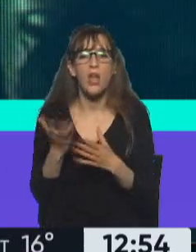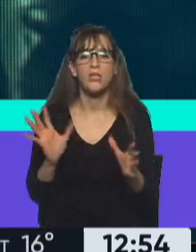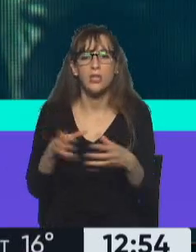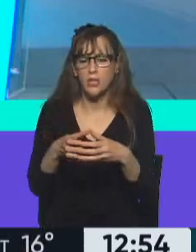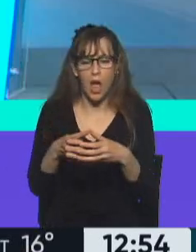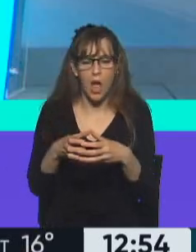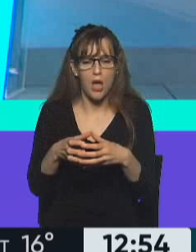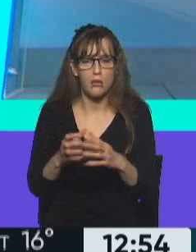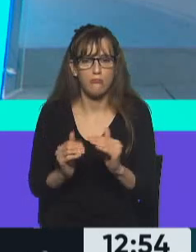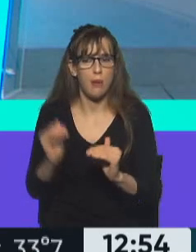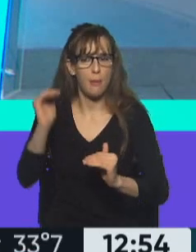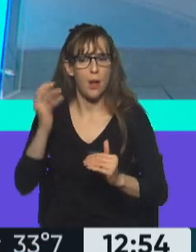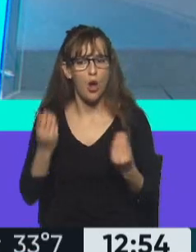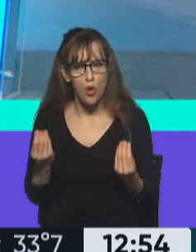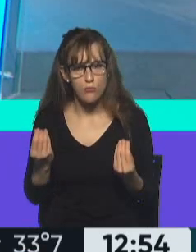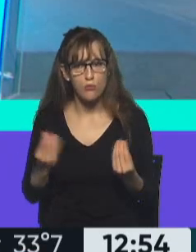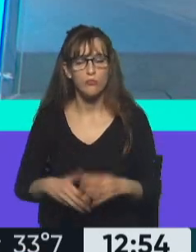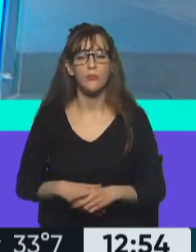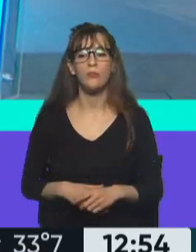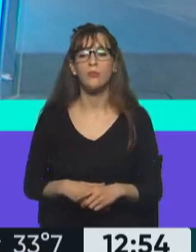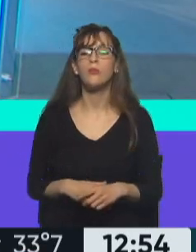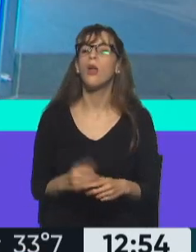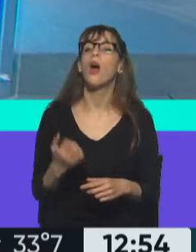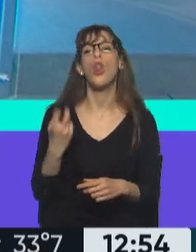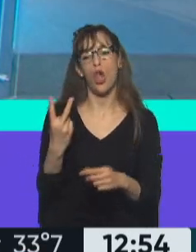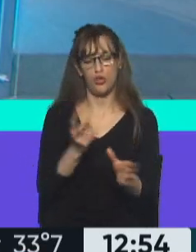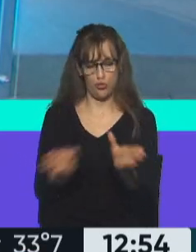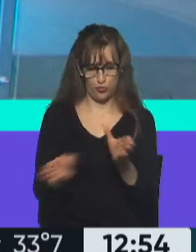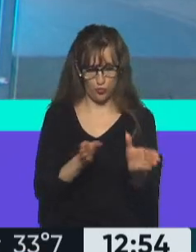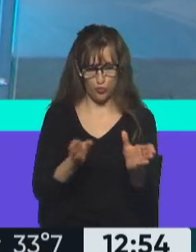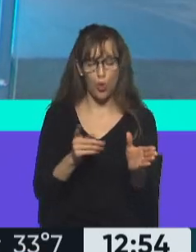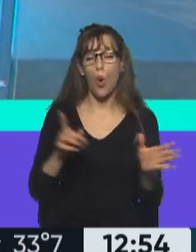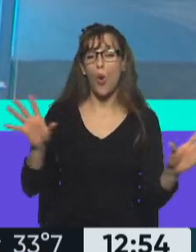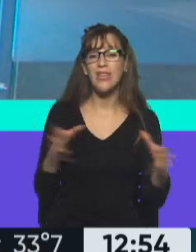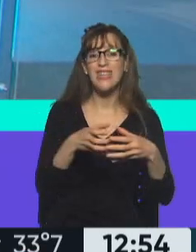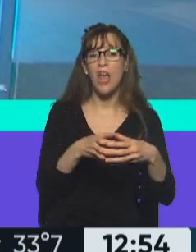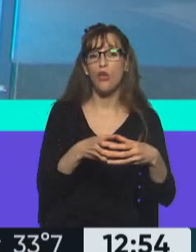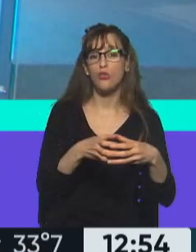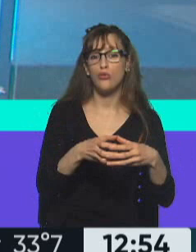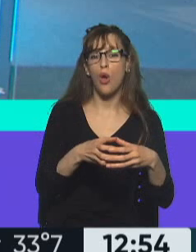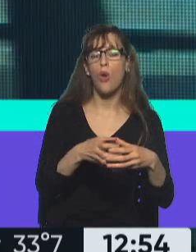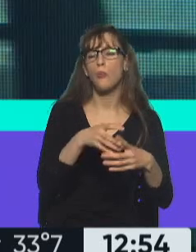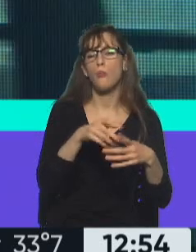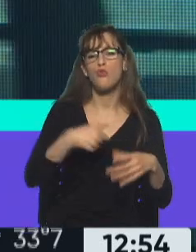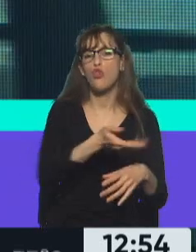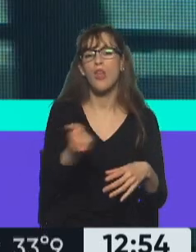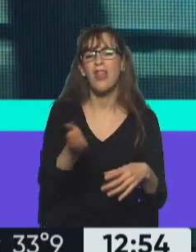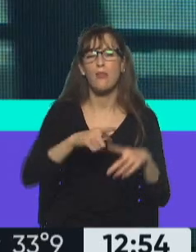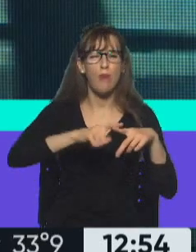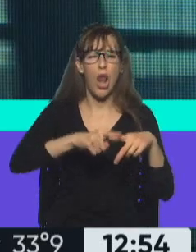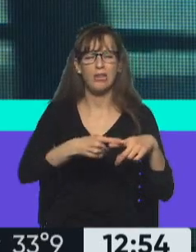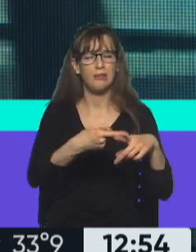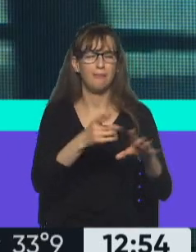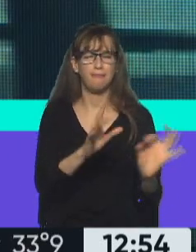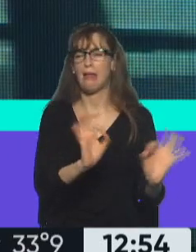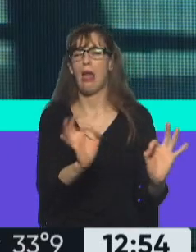vistas a las legislativas como hacen si se entiende hay dos variables una es la antipolítica un sector de su voto es la antipolítica esto si lo medimos nos dio